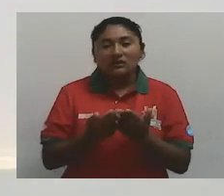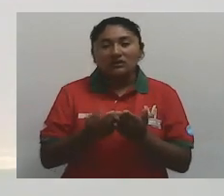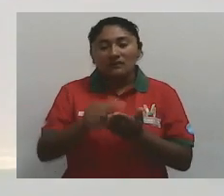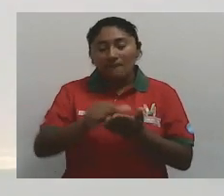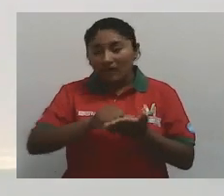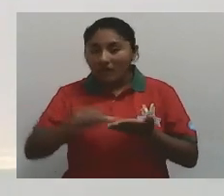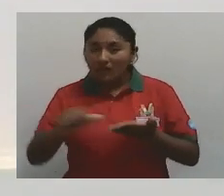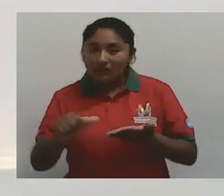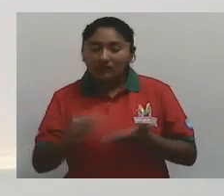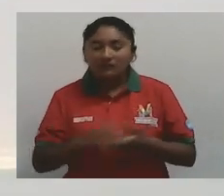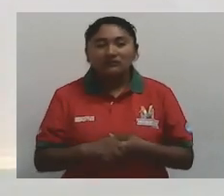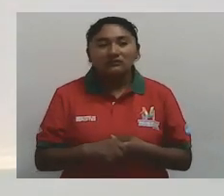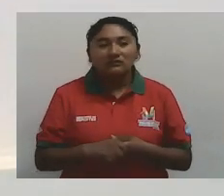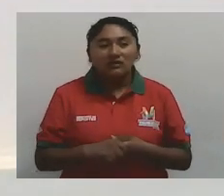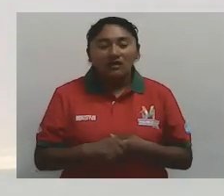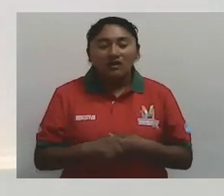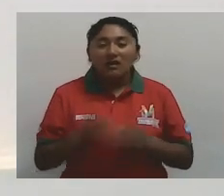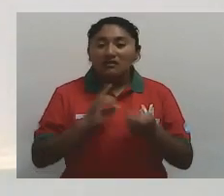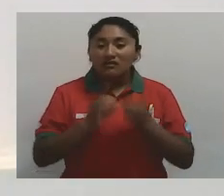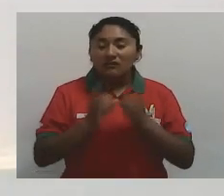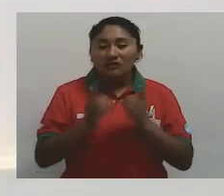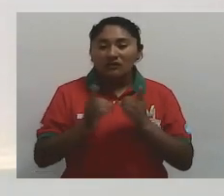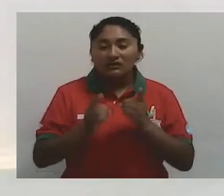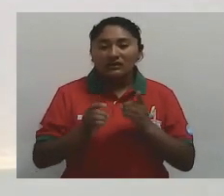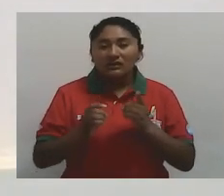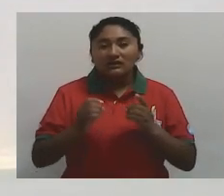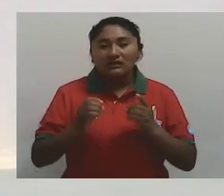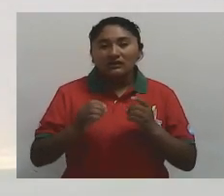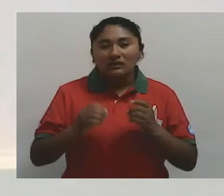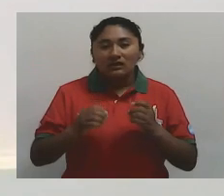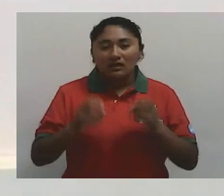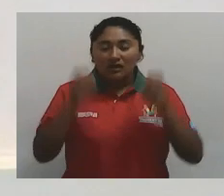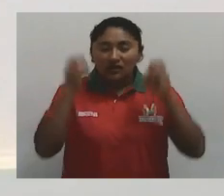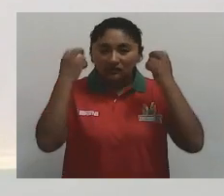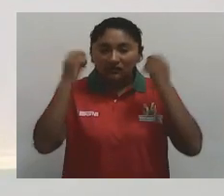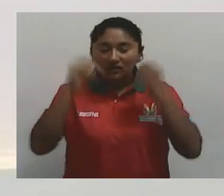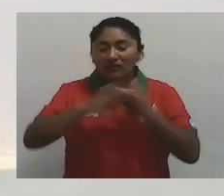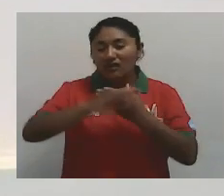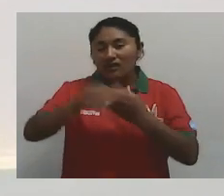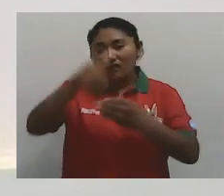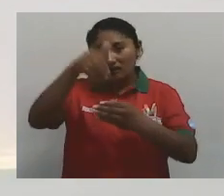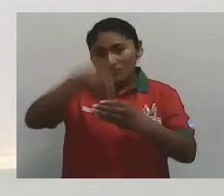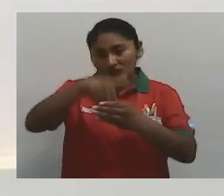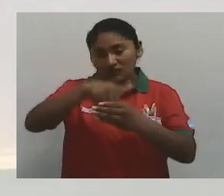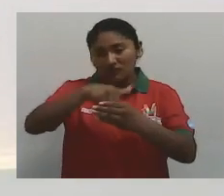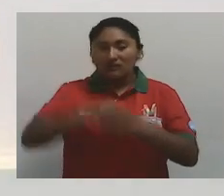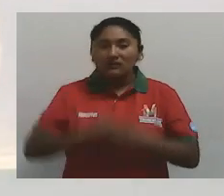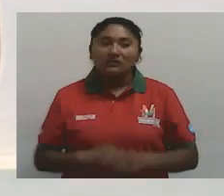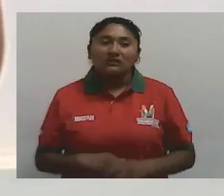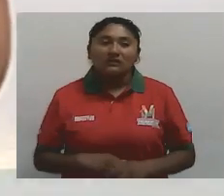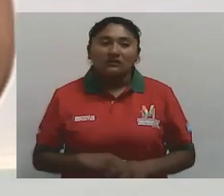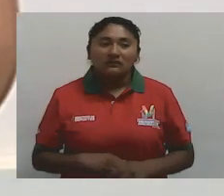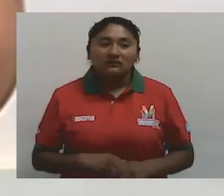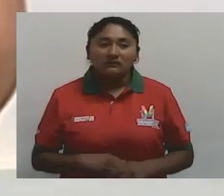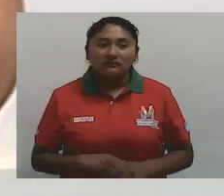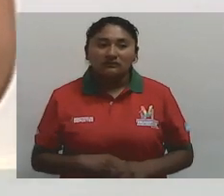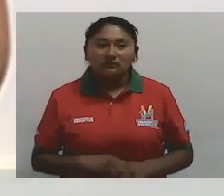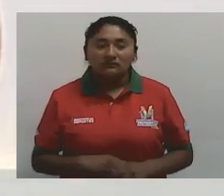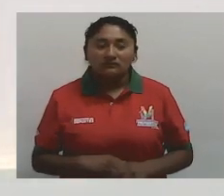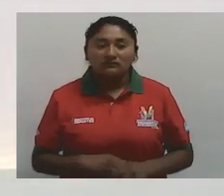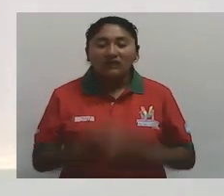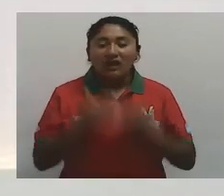inclusivo, incluye a todos, y esto es importante para todos los estudiantes,